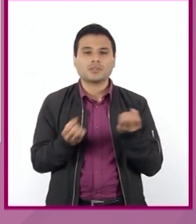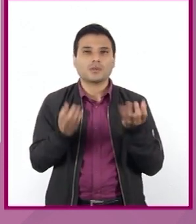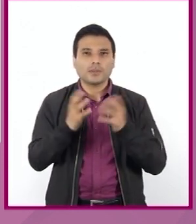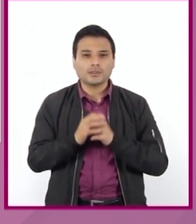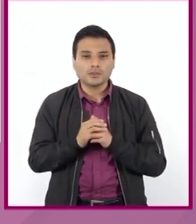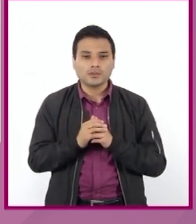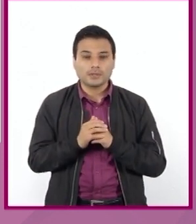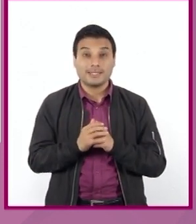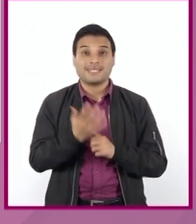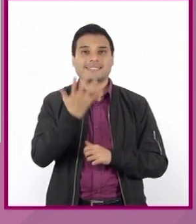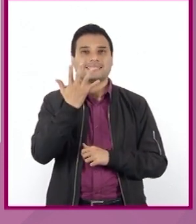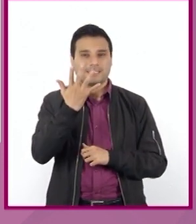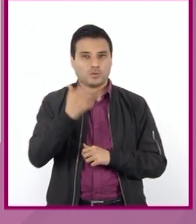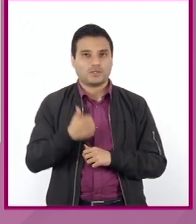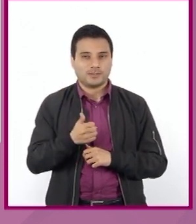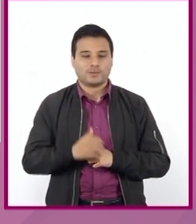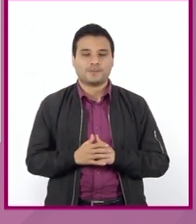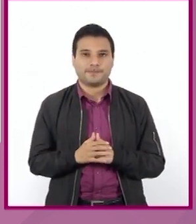es 5 sextos.